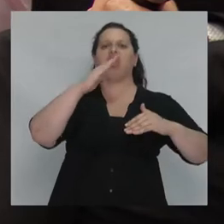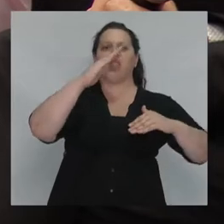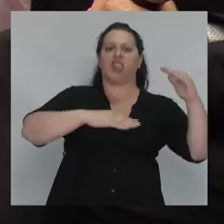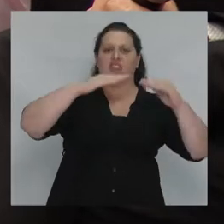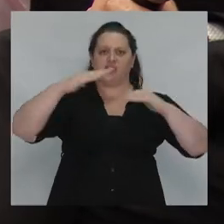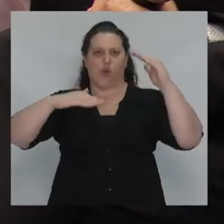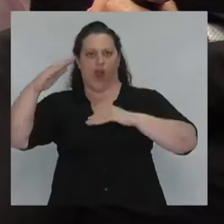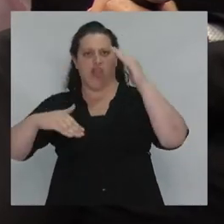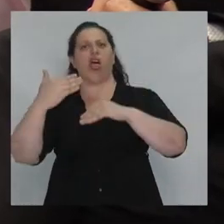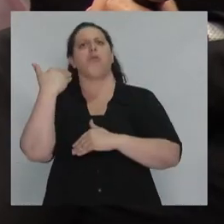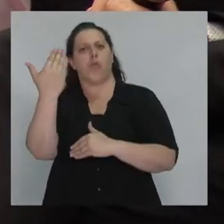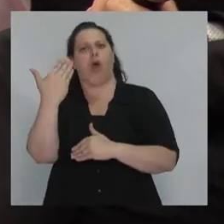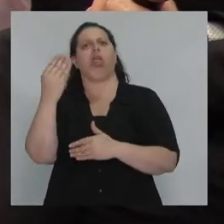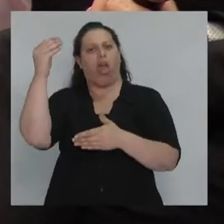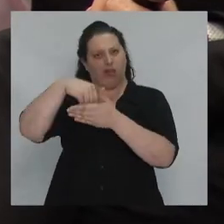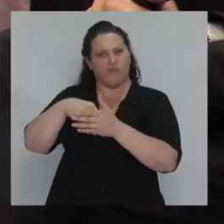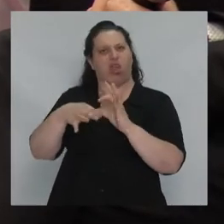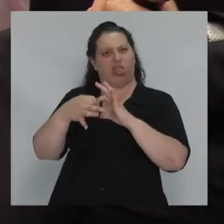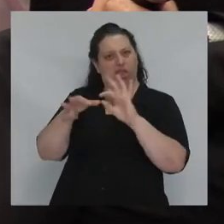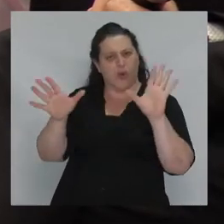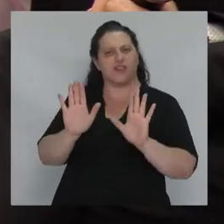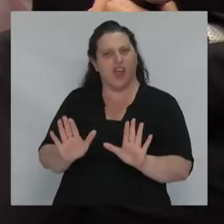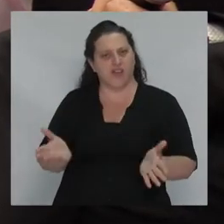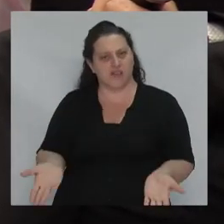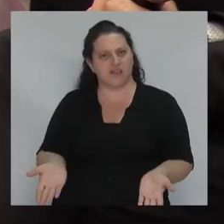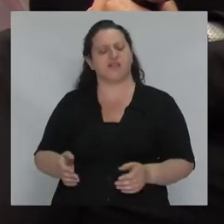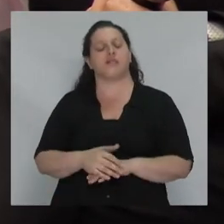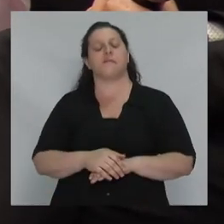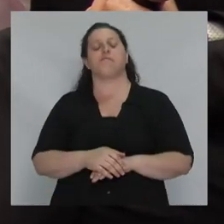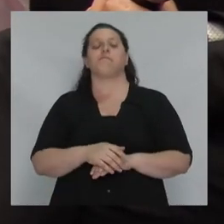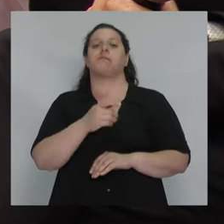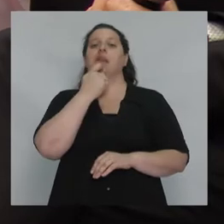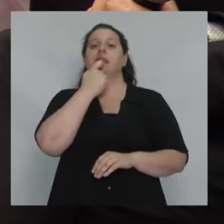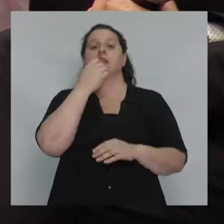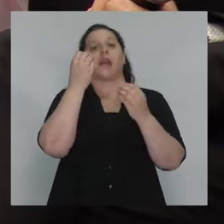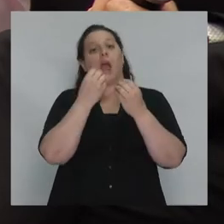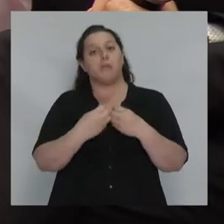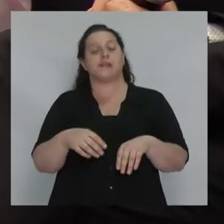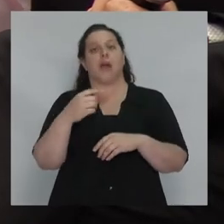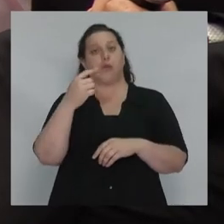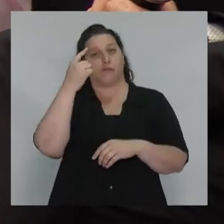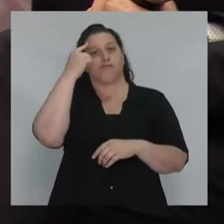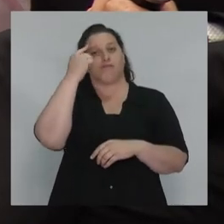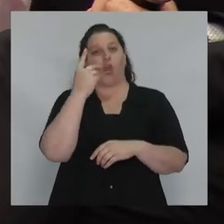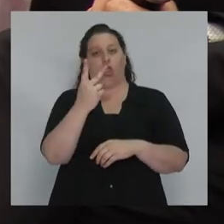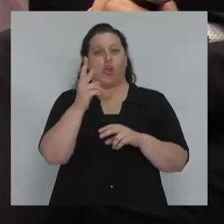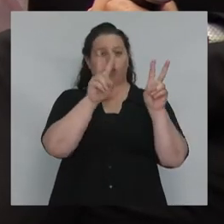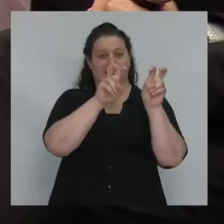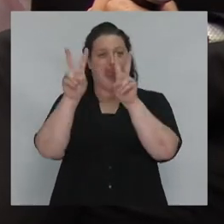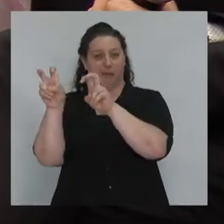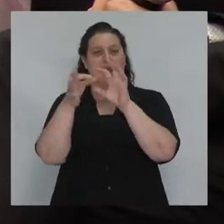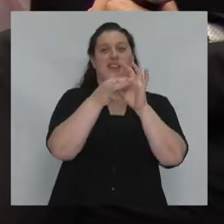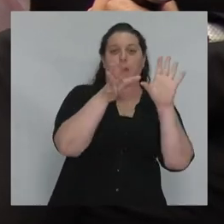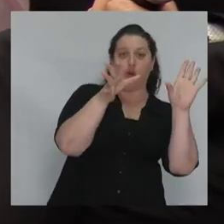democracia. Porque si uno empecemos a mirar los dos temas, democracia